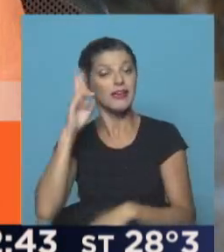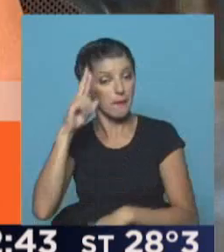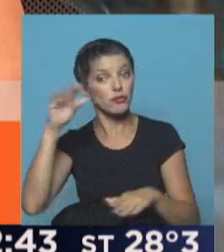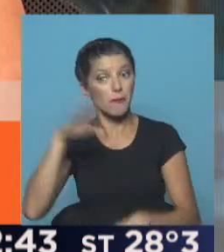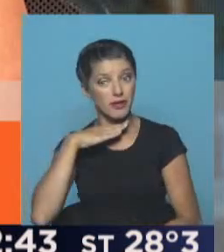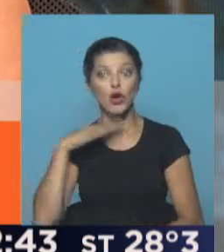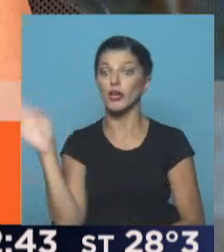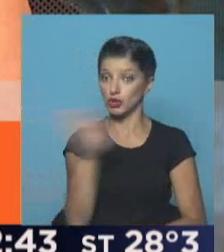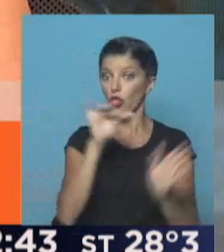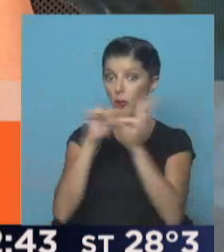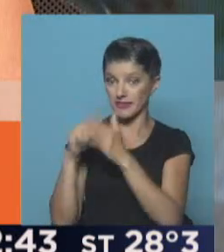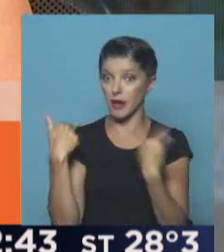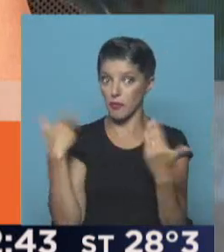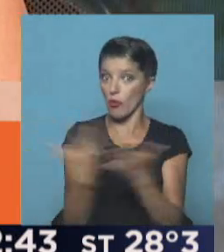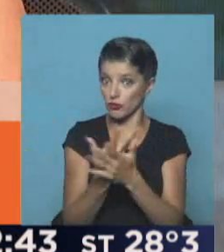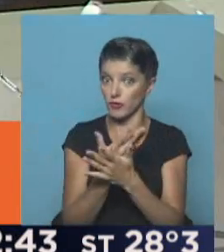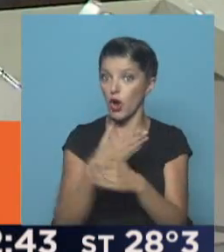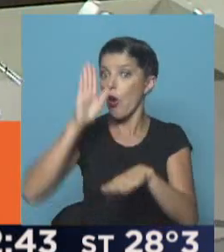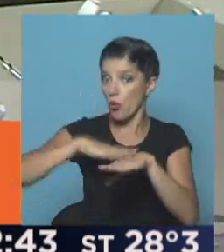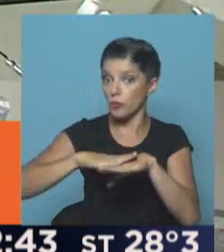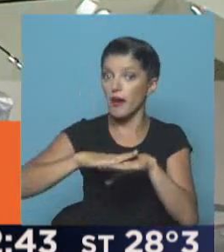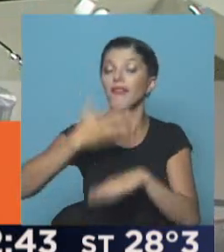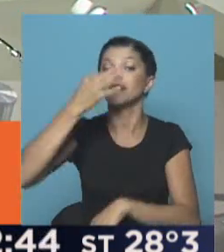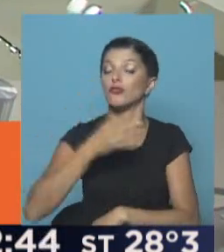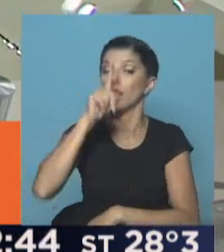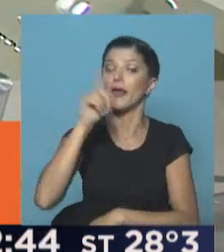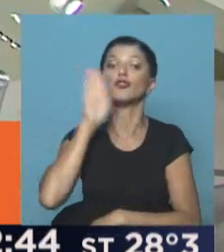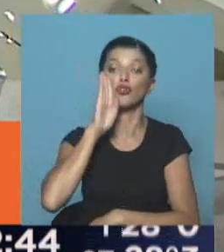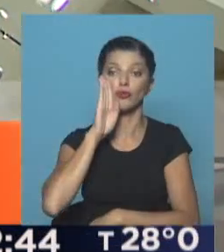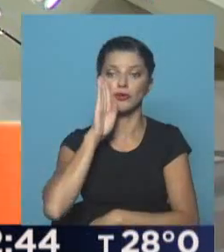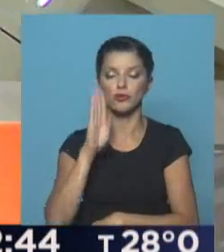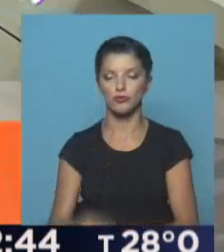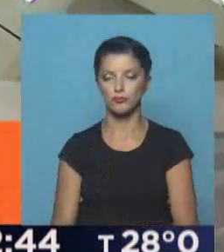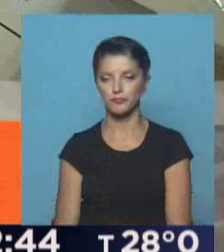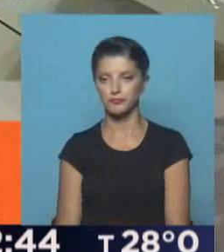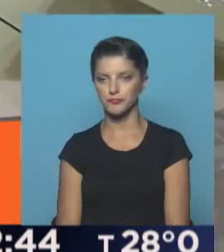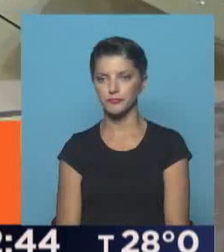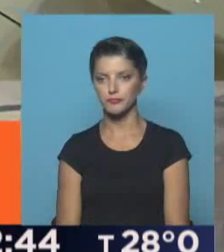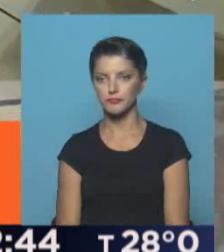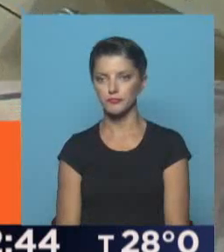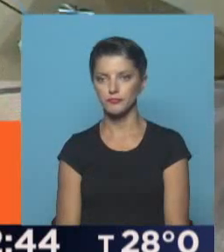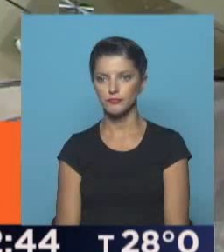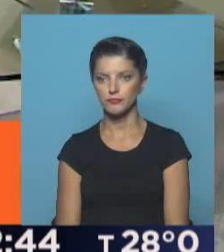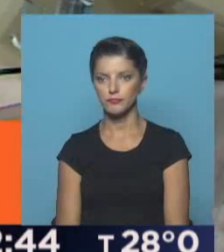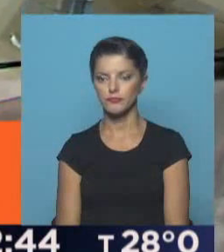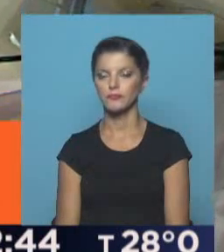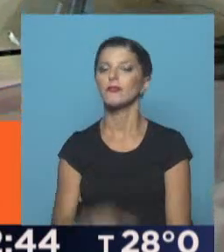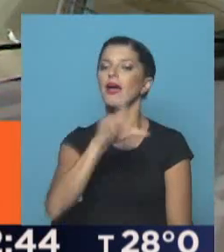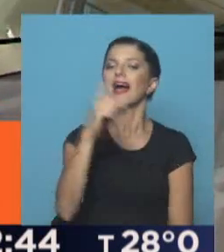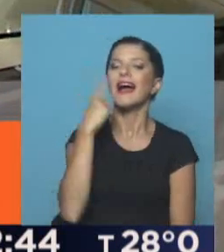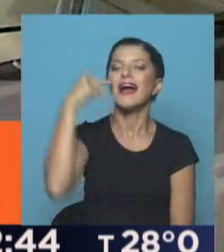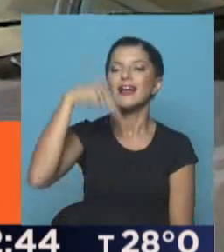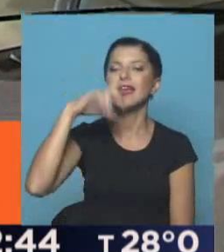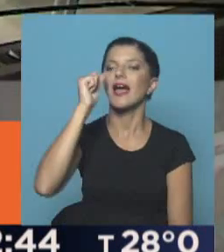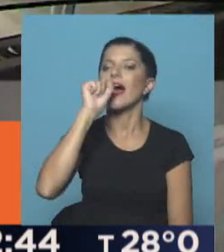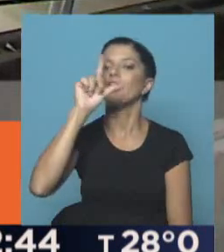podemos resultar afectados por estas políticas, ¿no? ¿Qué incidencia puede tener la incursión de Carlos Slim en un ámbito que